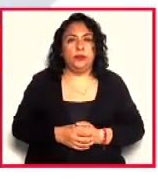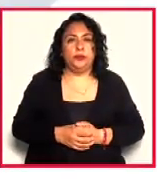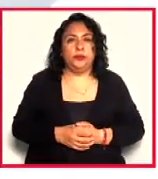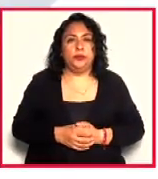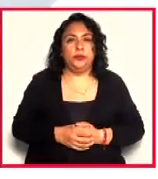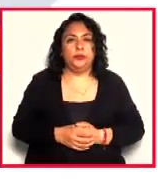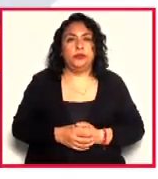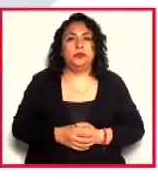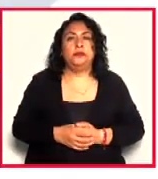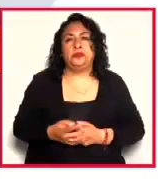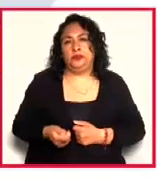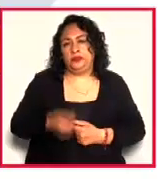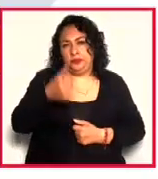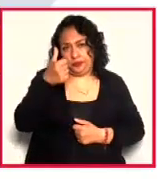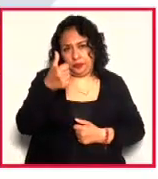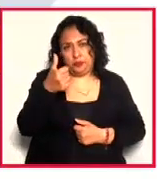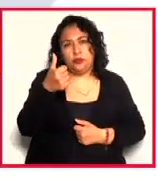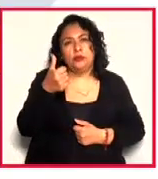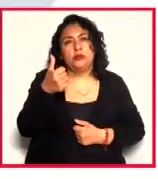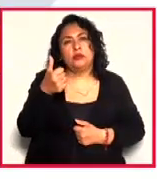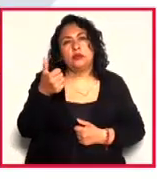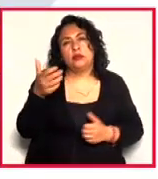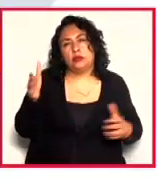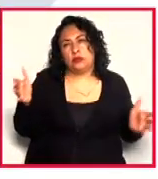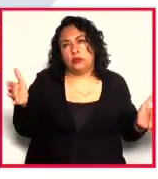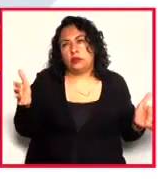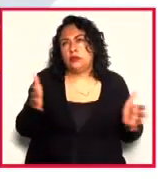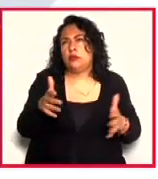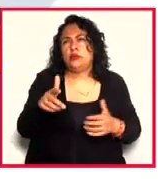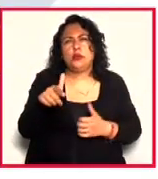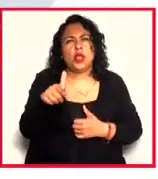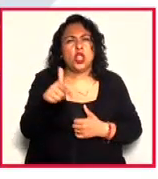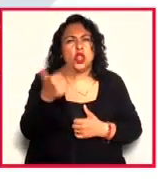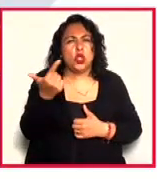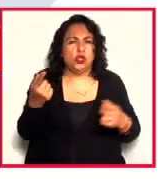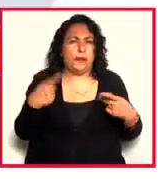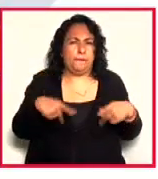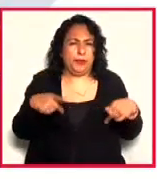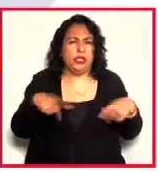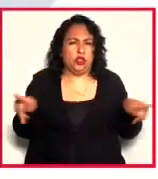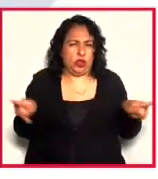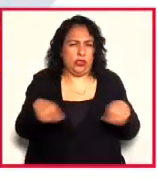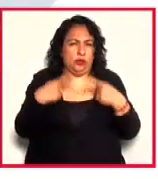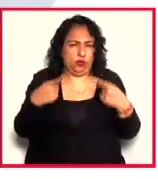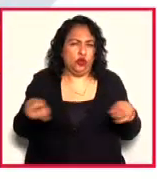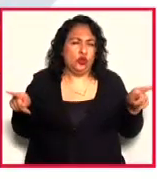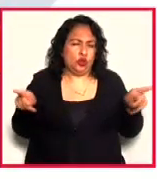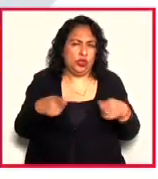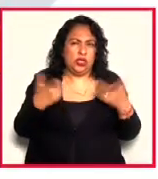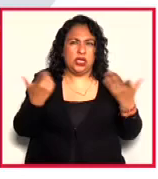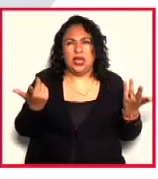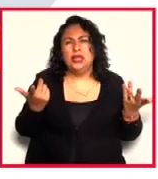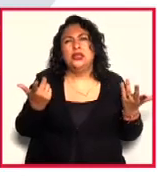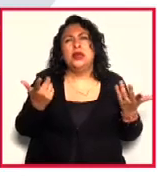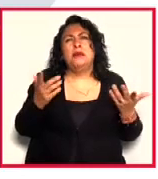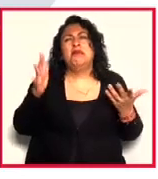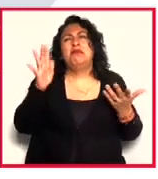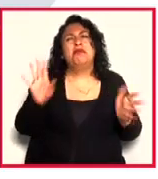Bueno, primero es una formación más pequeña, como te decía, de 12 músicos, más como de cámara,